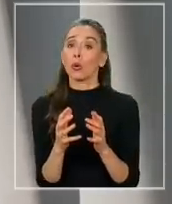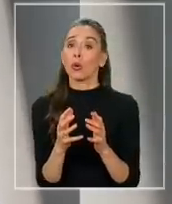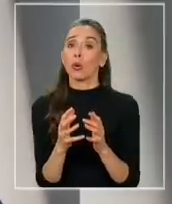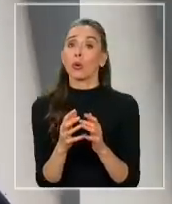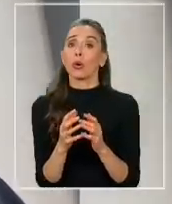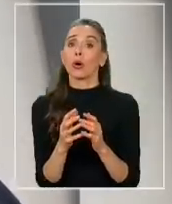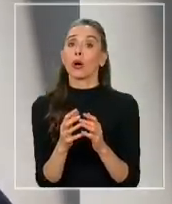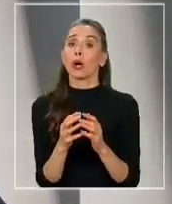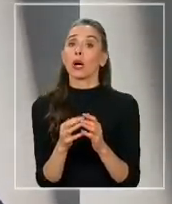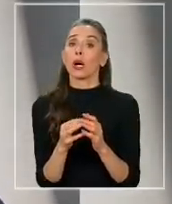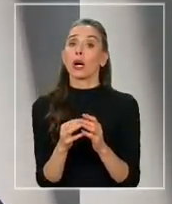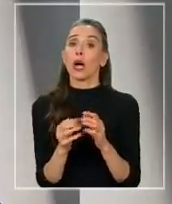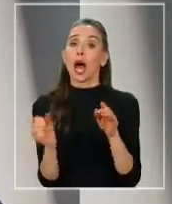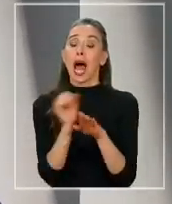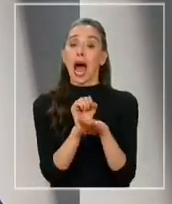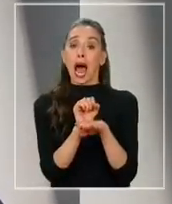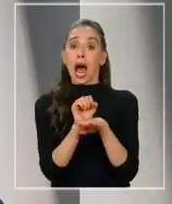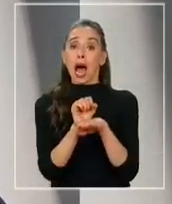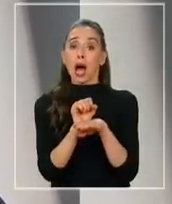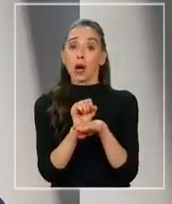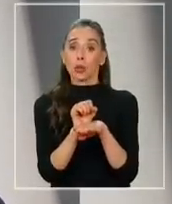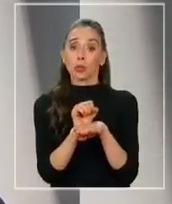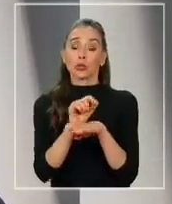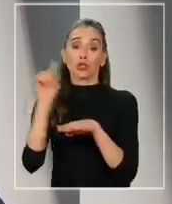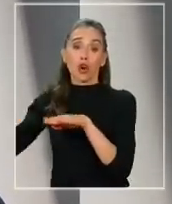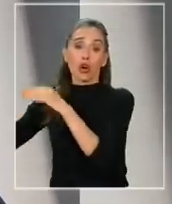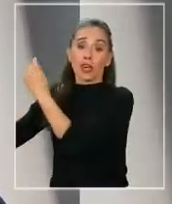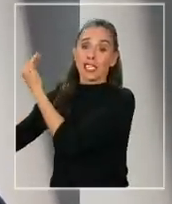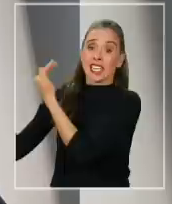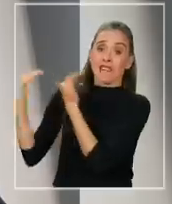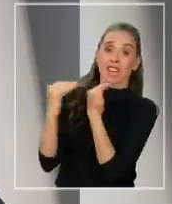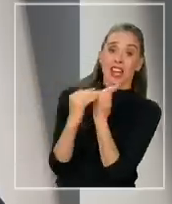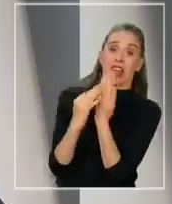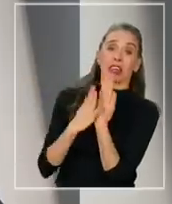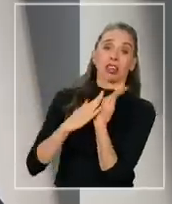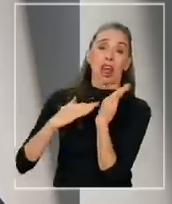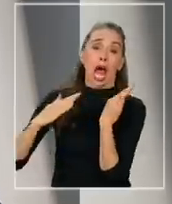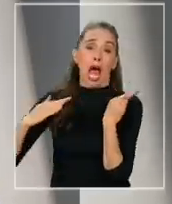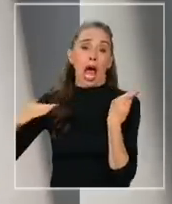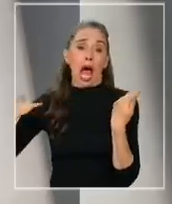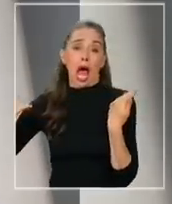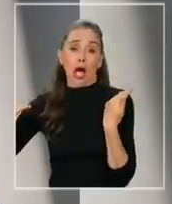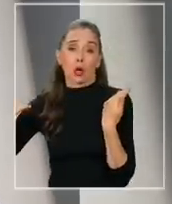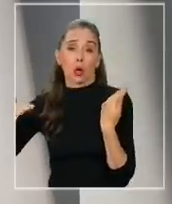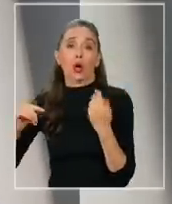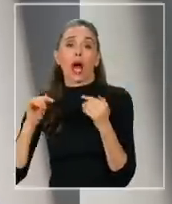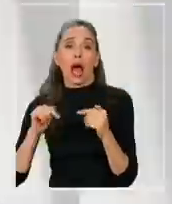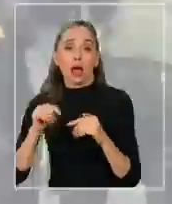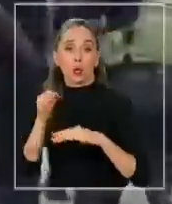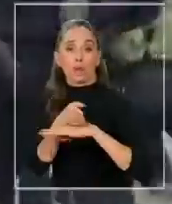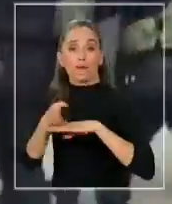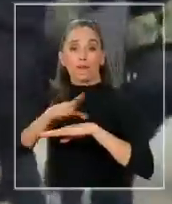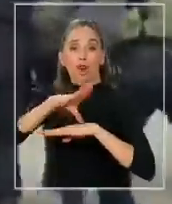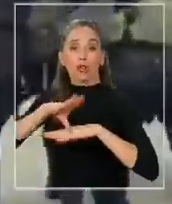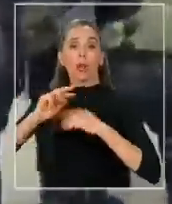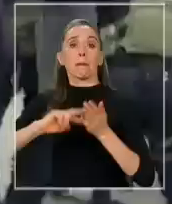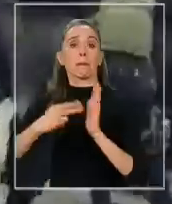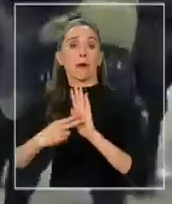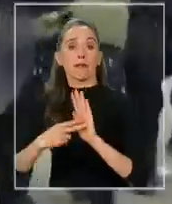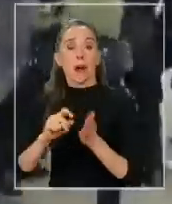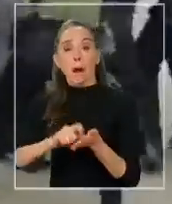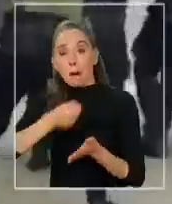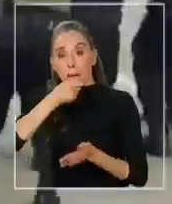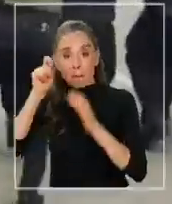un taco más bien de los vehículos que están viniendo desde allá y por lo tanto se generó también ahí un incidente. La